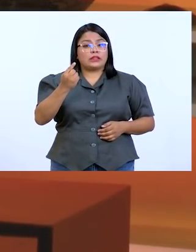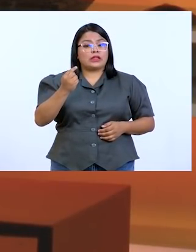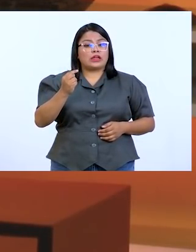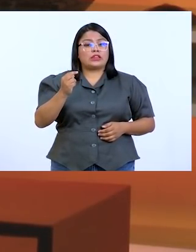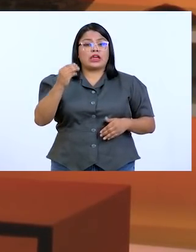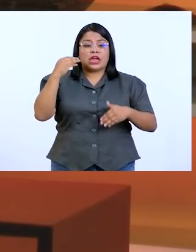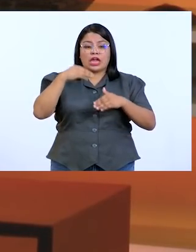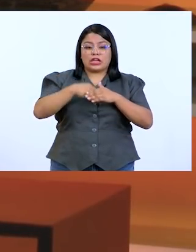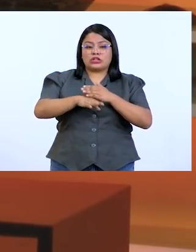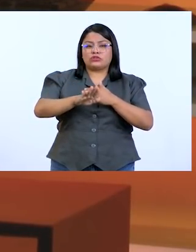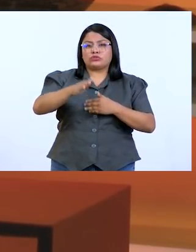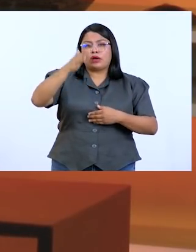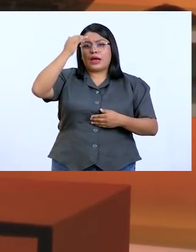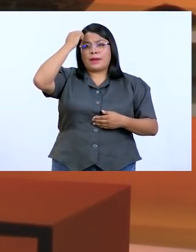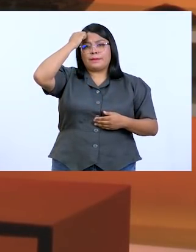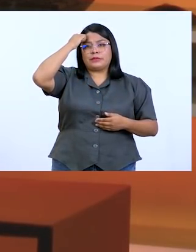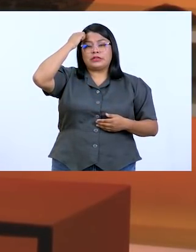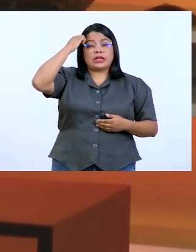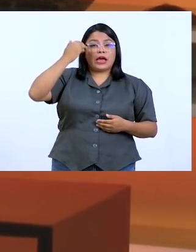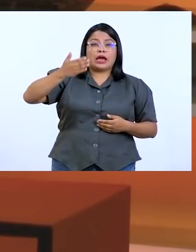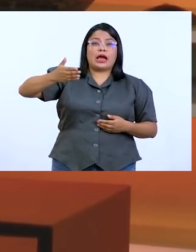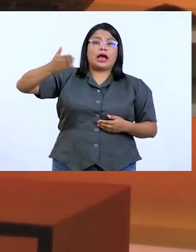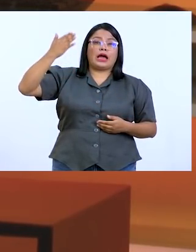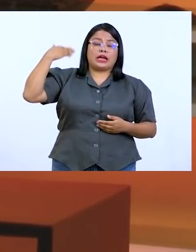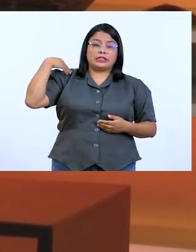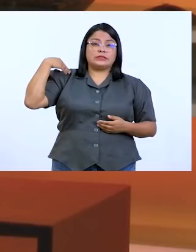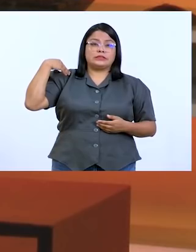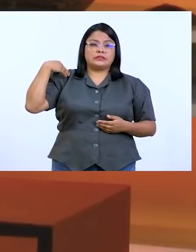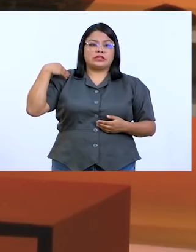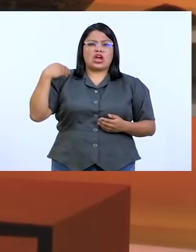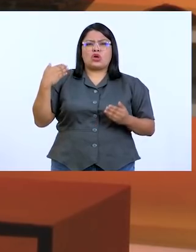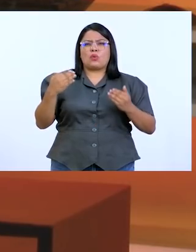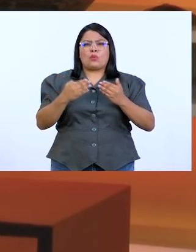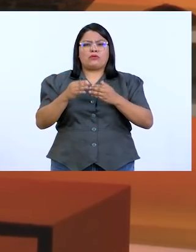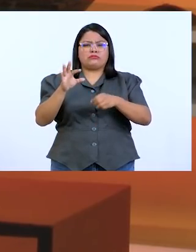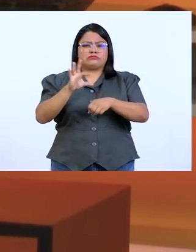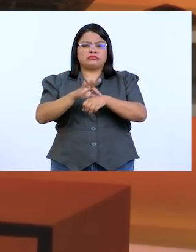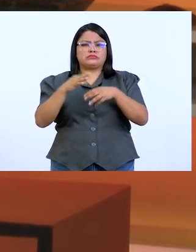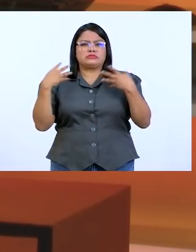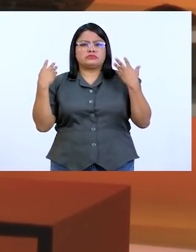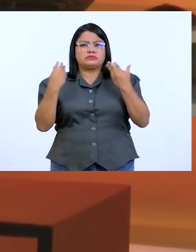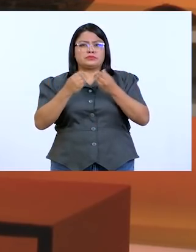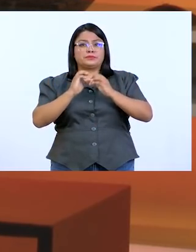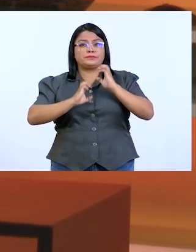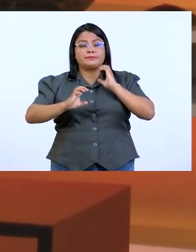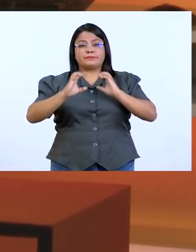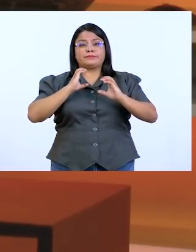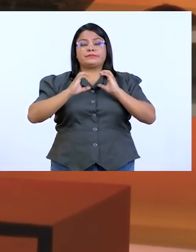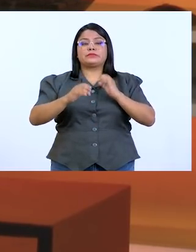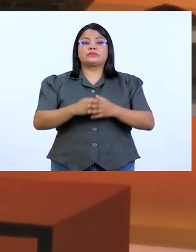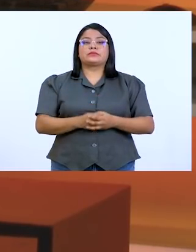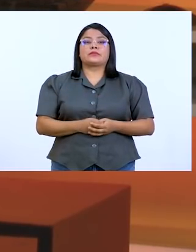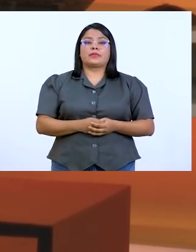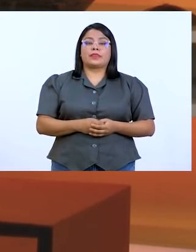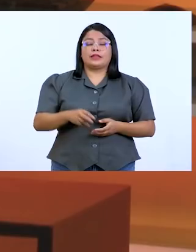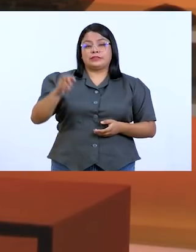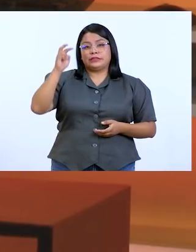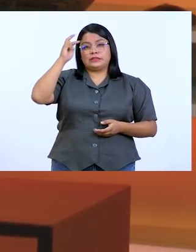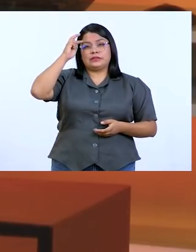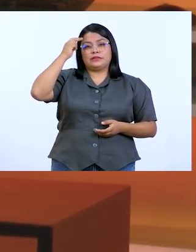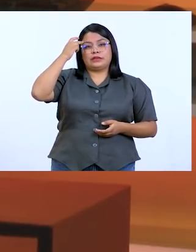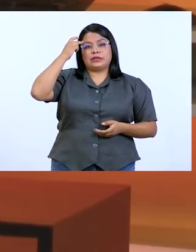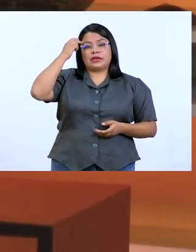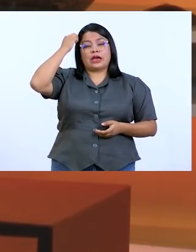sus aprendizajes previos, que les puedan involucrar también en una experiencia social de comunicación.